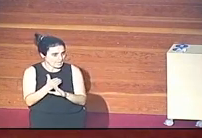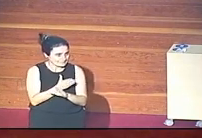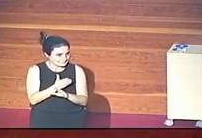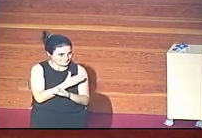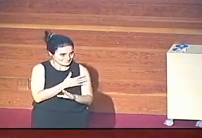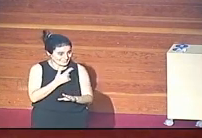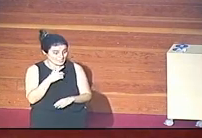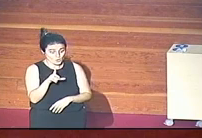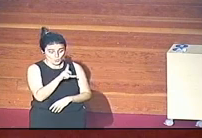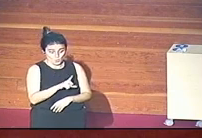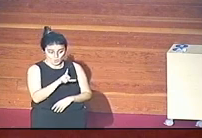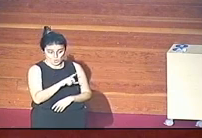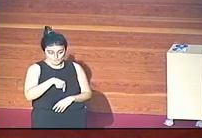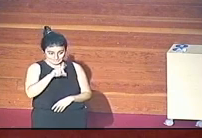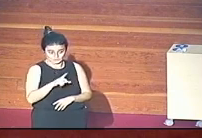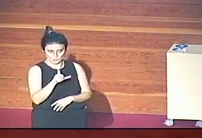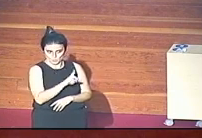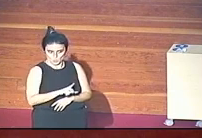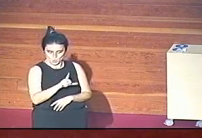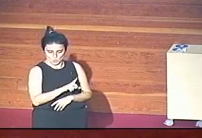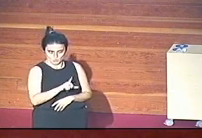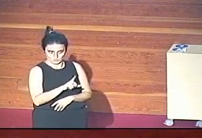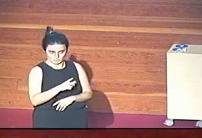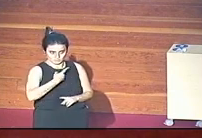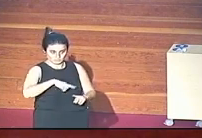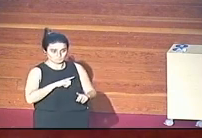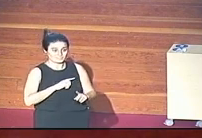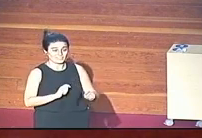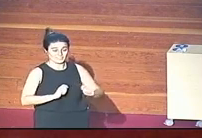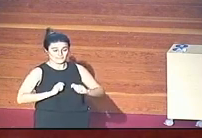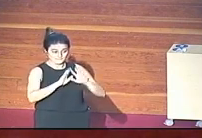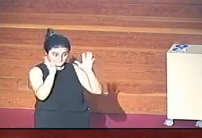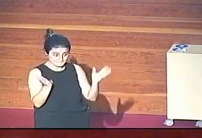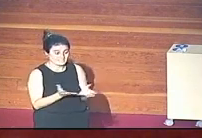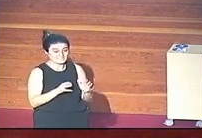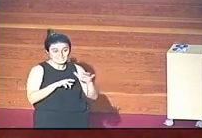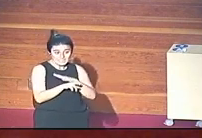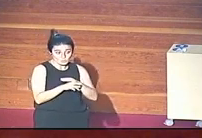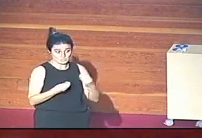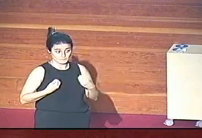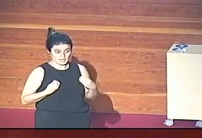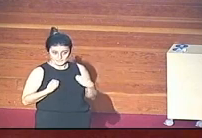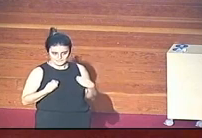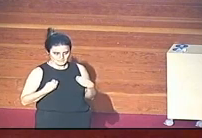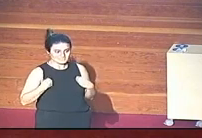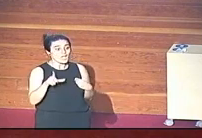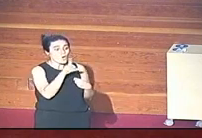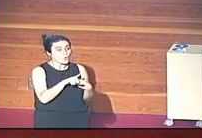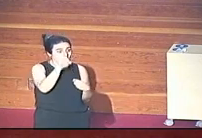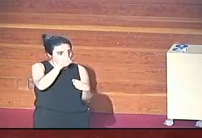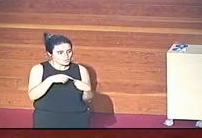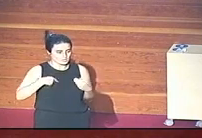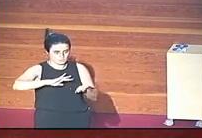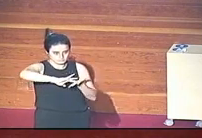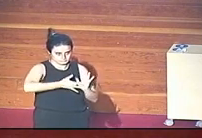todos los recursos que el planeta nos proporciona para vivir y su capacidad de recarga se agota y estamos viviendo seis